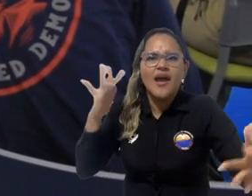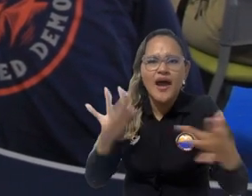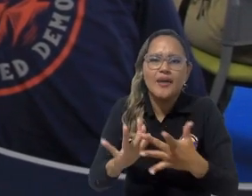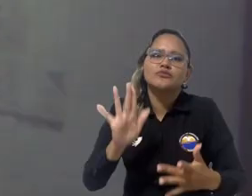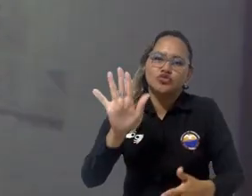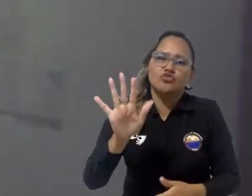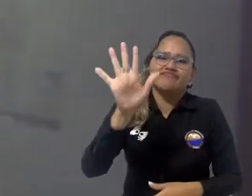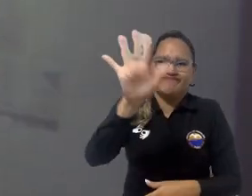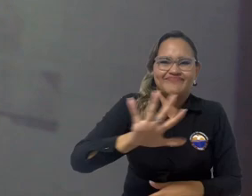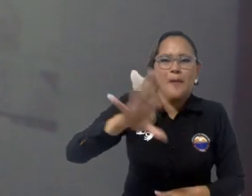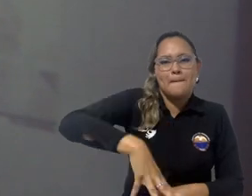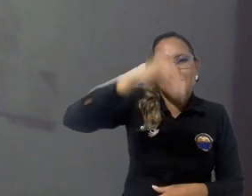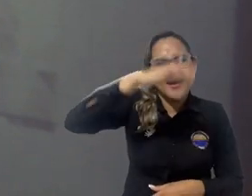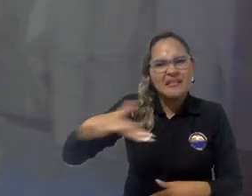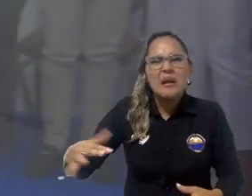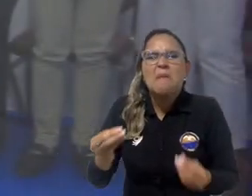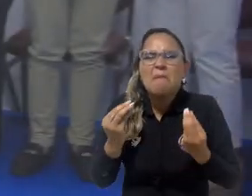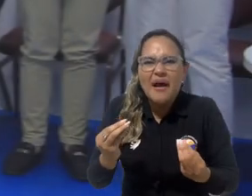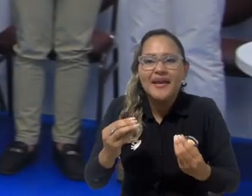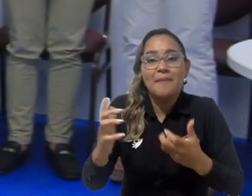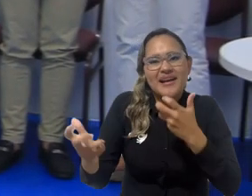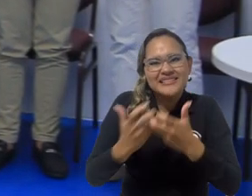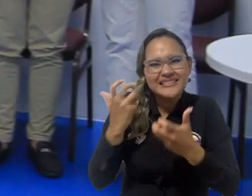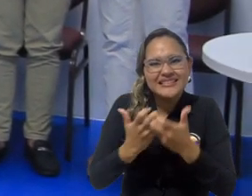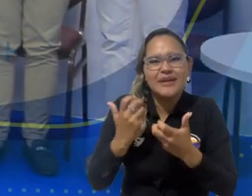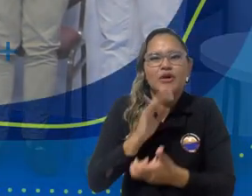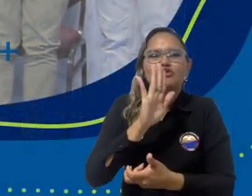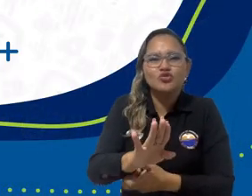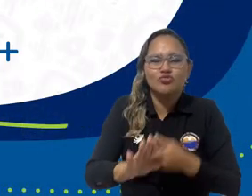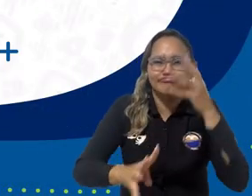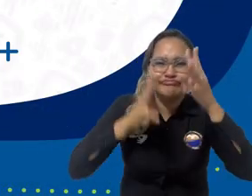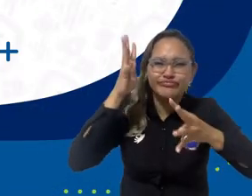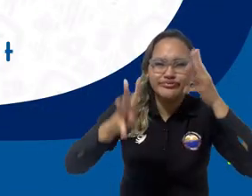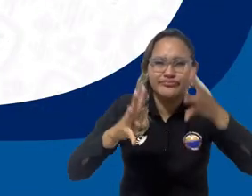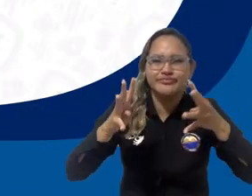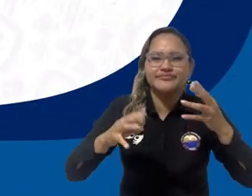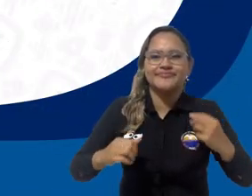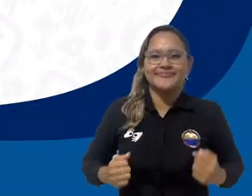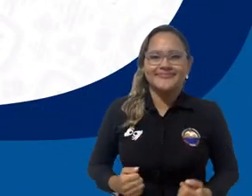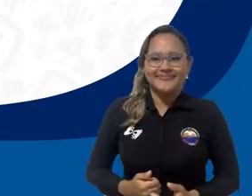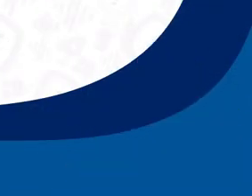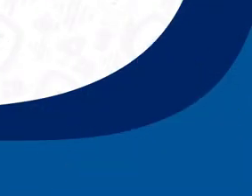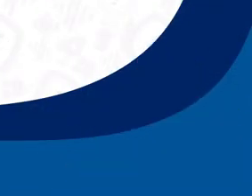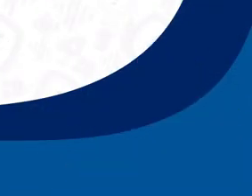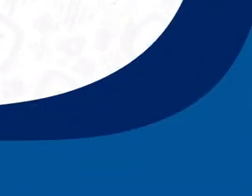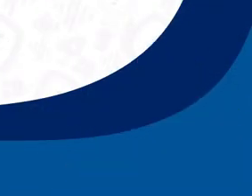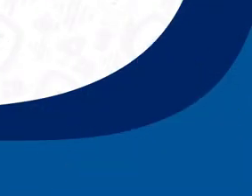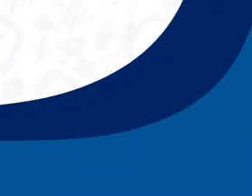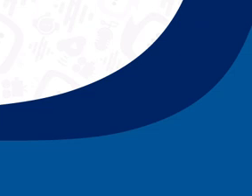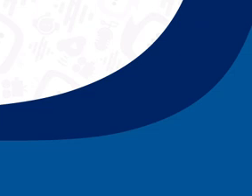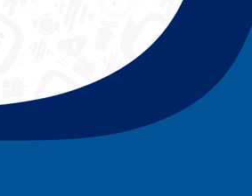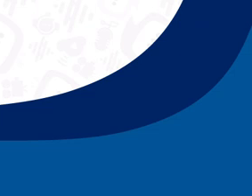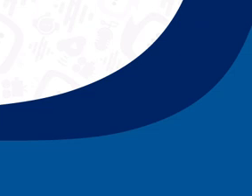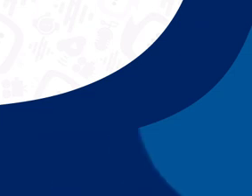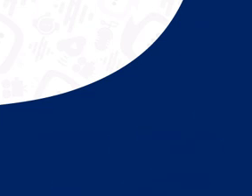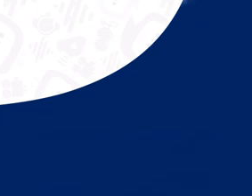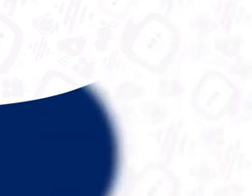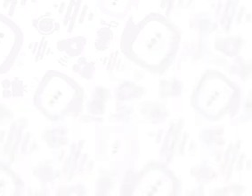a través de la creación y consolidación de sistemas de innovación. Aún más incluyente e innovador.